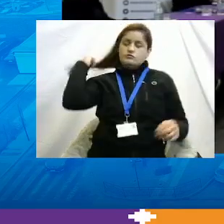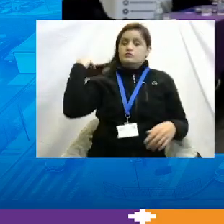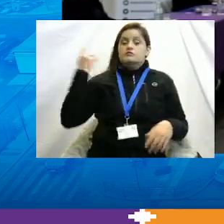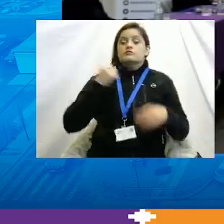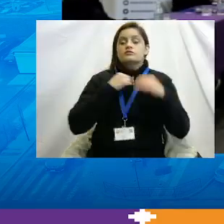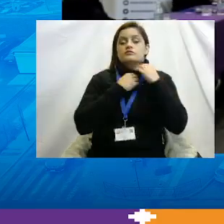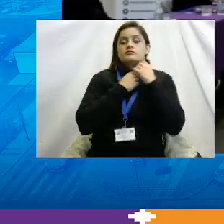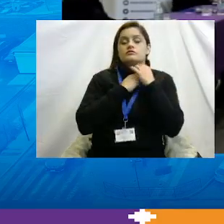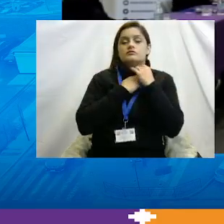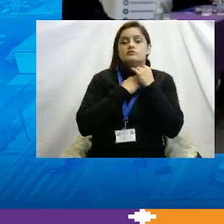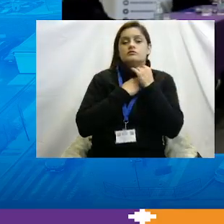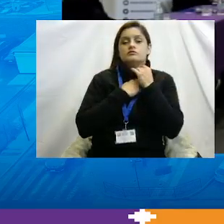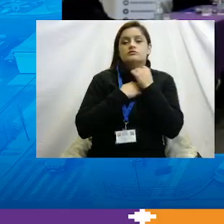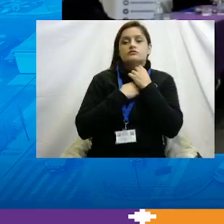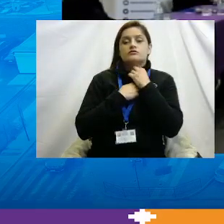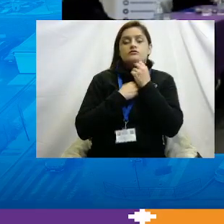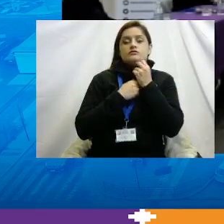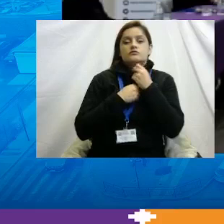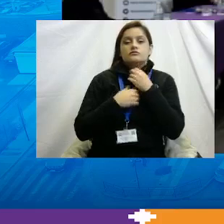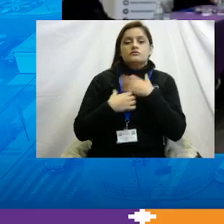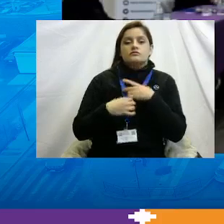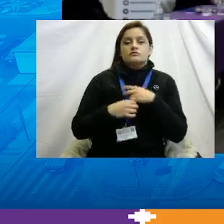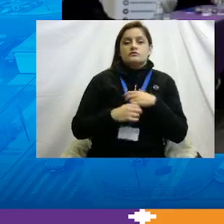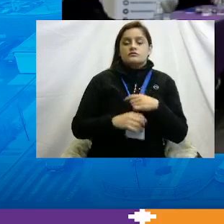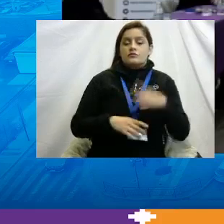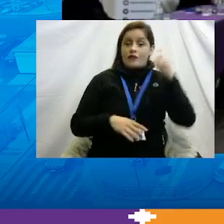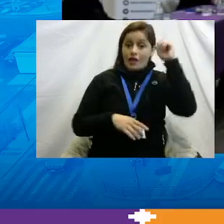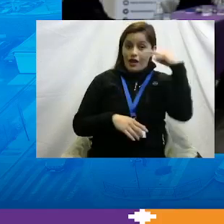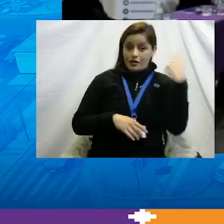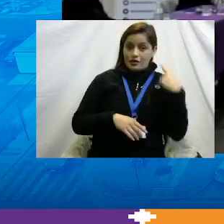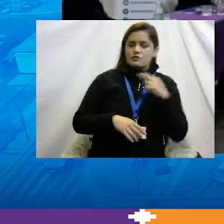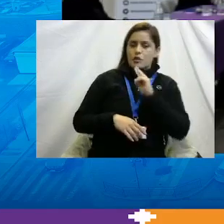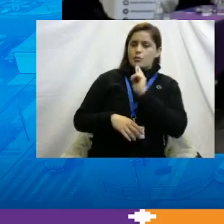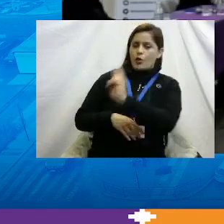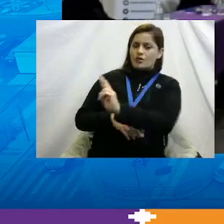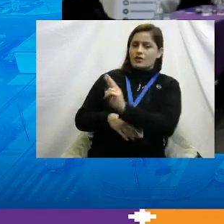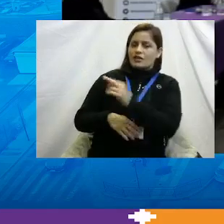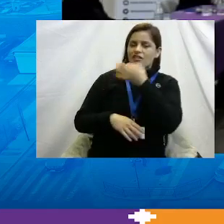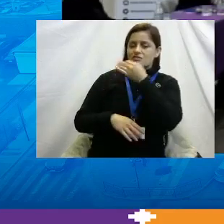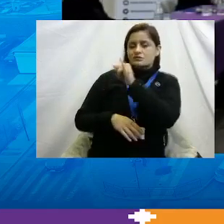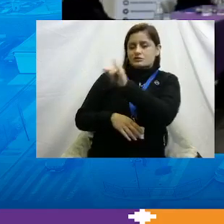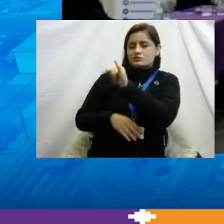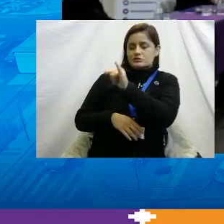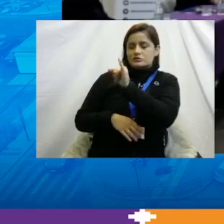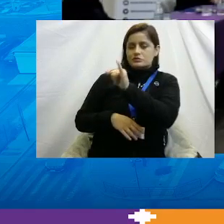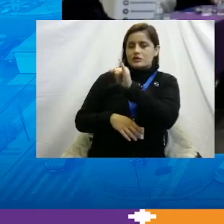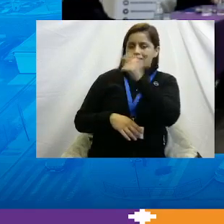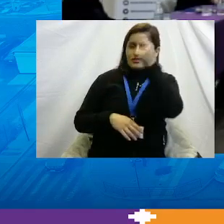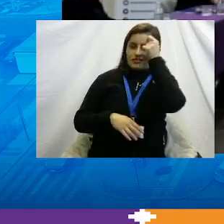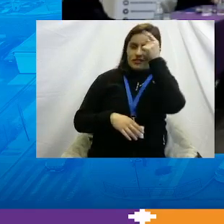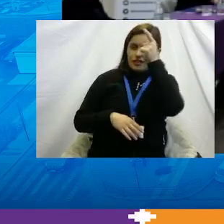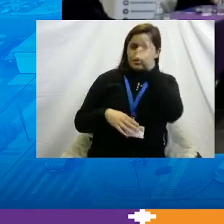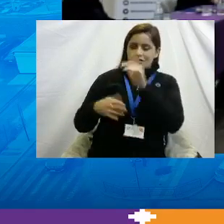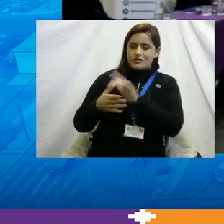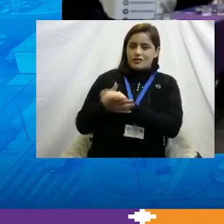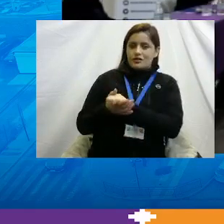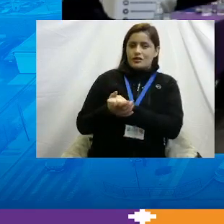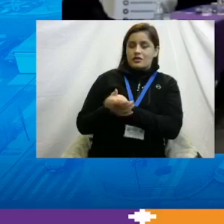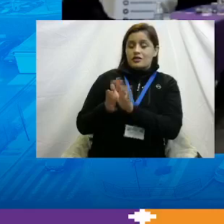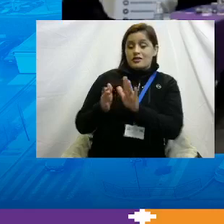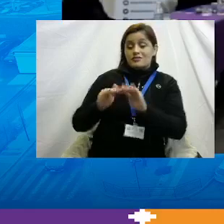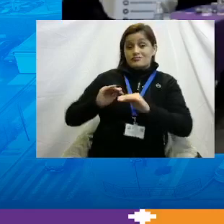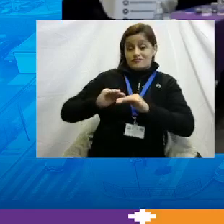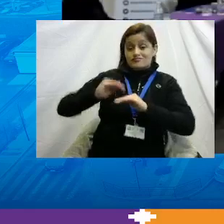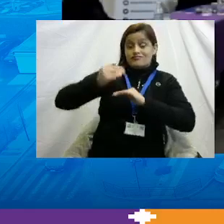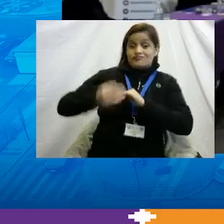ver también las instalaciones del lomo de toro. Bueno, hay varios puntos que están críticos, entendiendo que si bien los lomo de toro